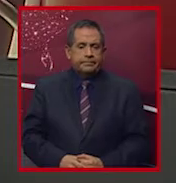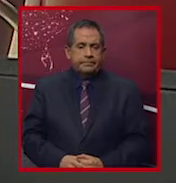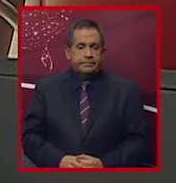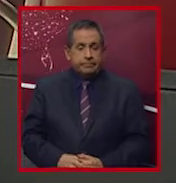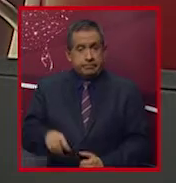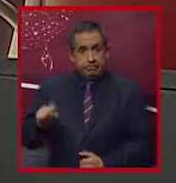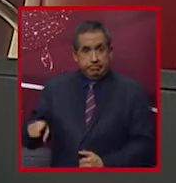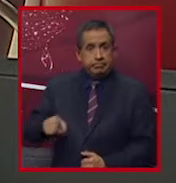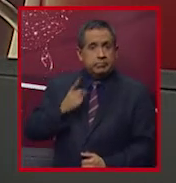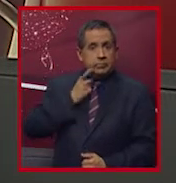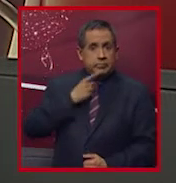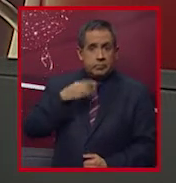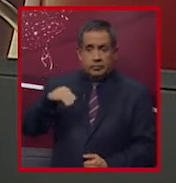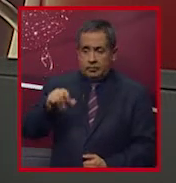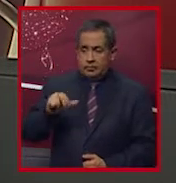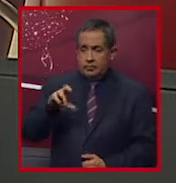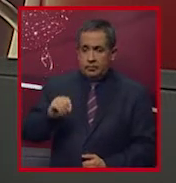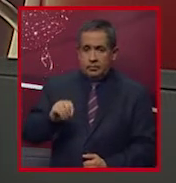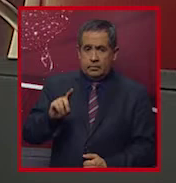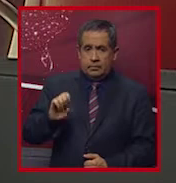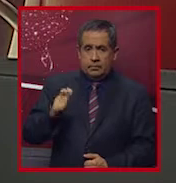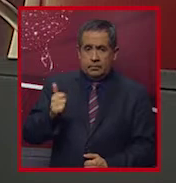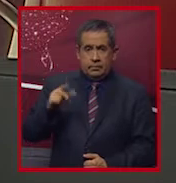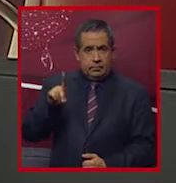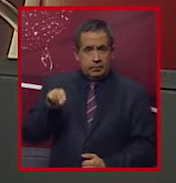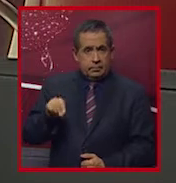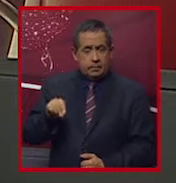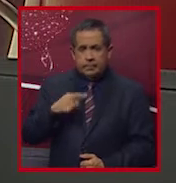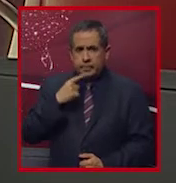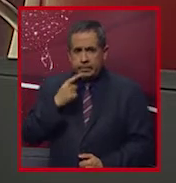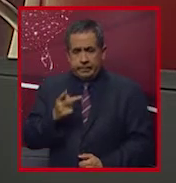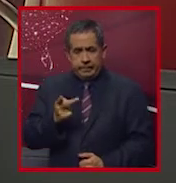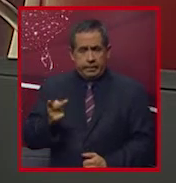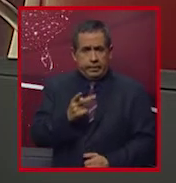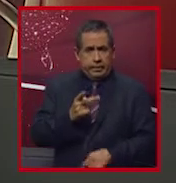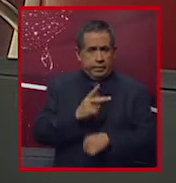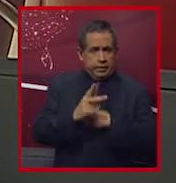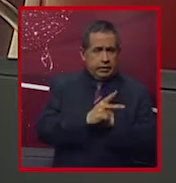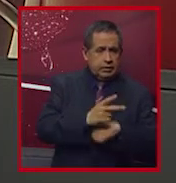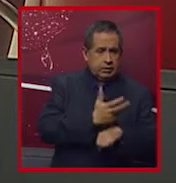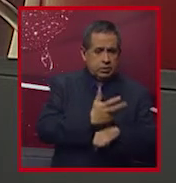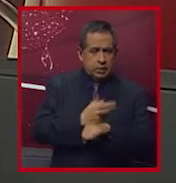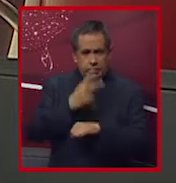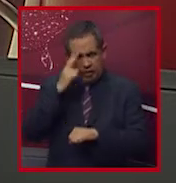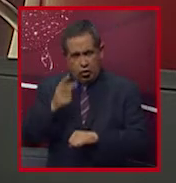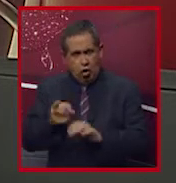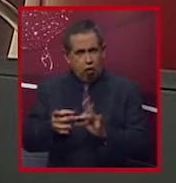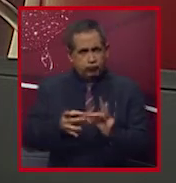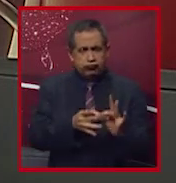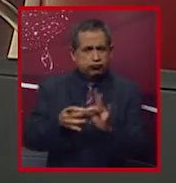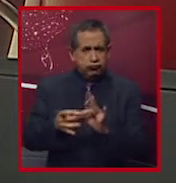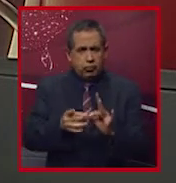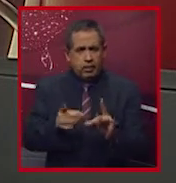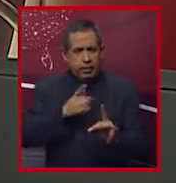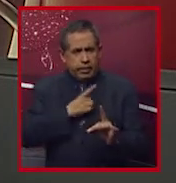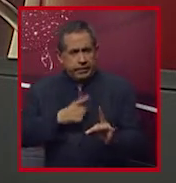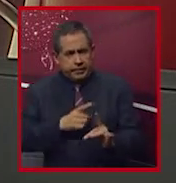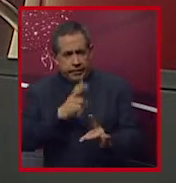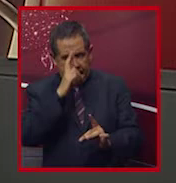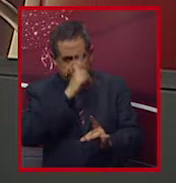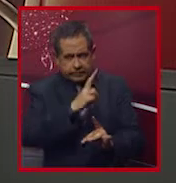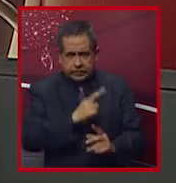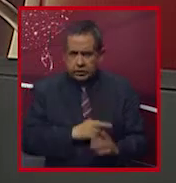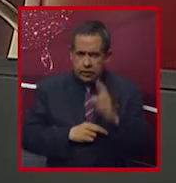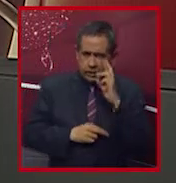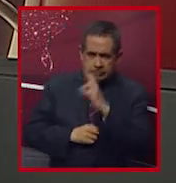Bueno, y el diputado Mario Delgado también señaló en este mensaje que las relaciones entre ambos países deben conducirse mediante el respeto, la protección